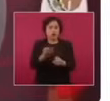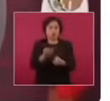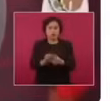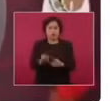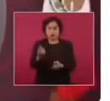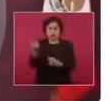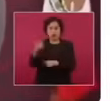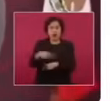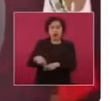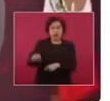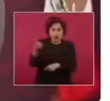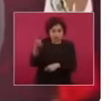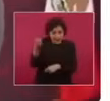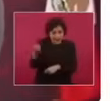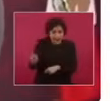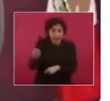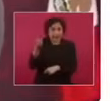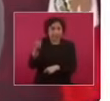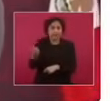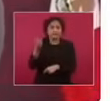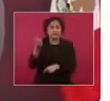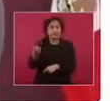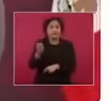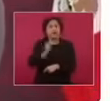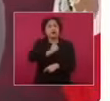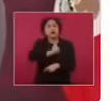hechos, los